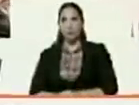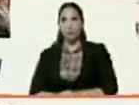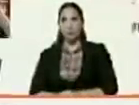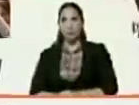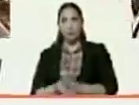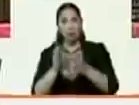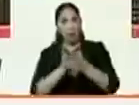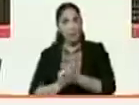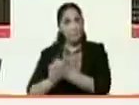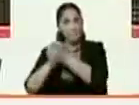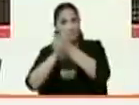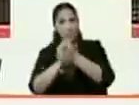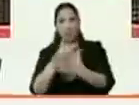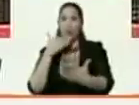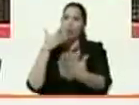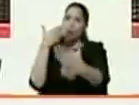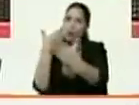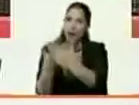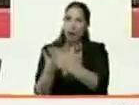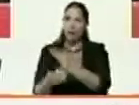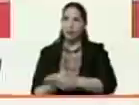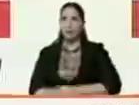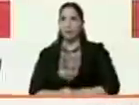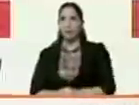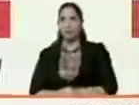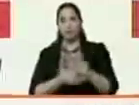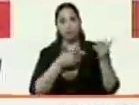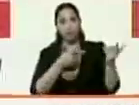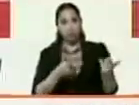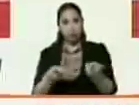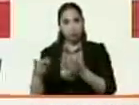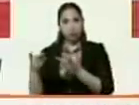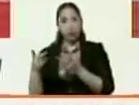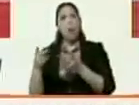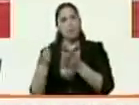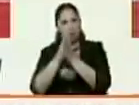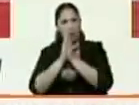Compañero Freddy, gracias por esta invitación, siéntate por favor.